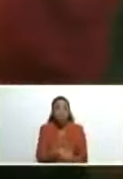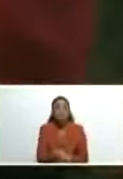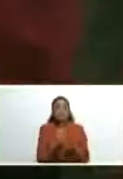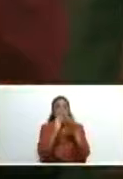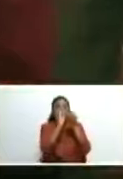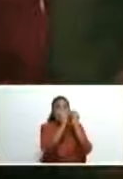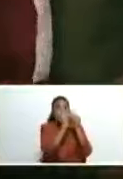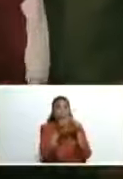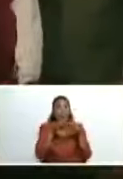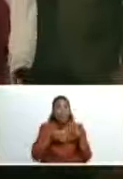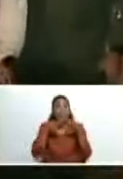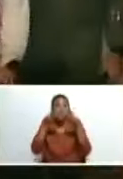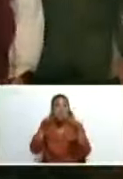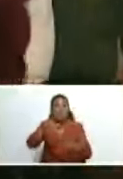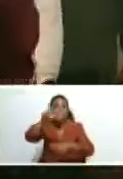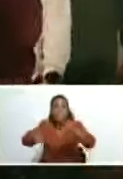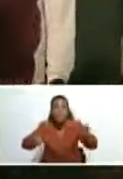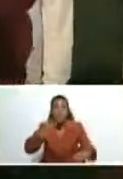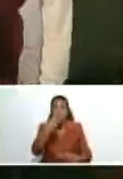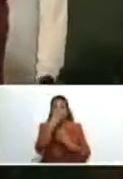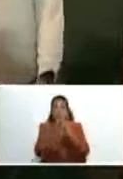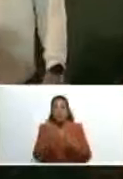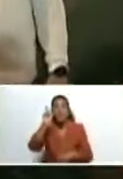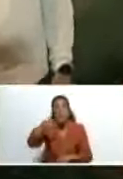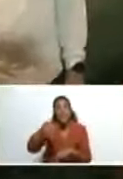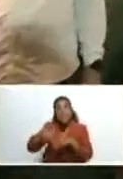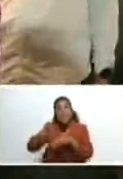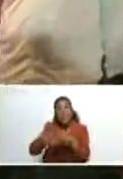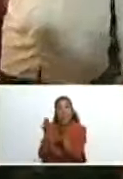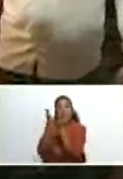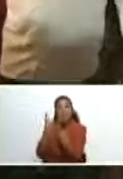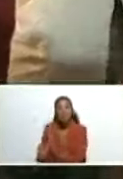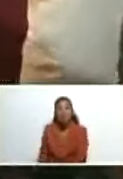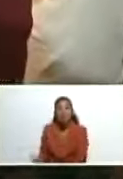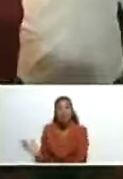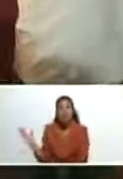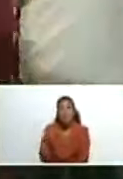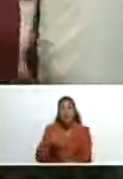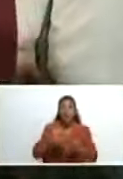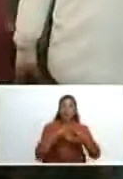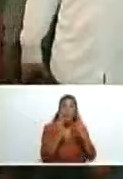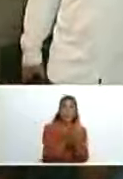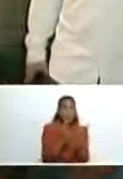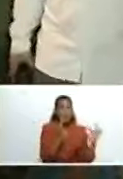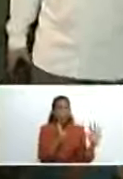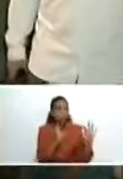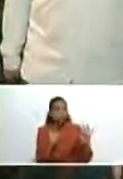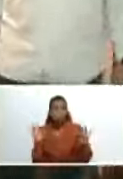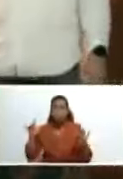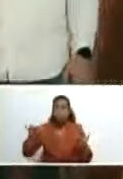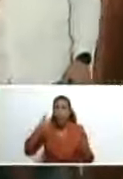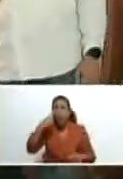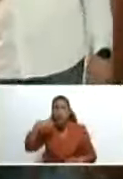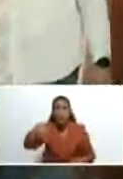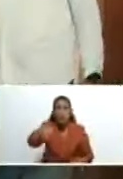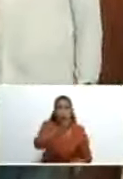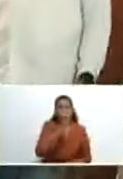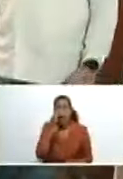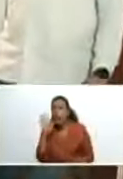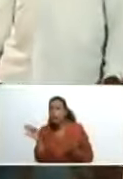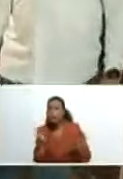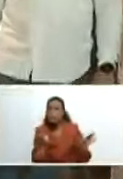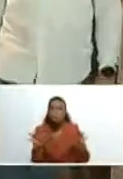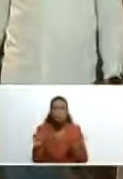Recuperada y entregada para que vengan las escuelas, vengan las familias a recorrer sus lugares. Es